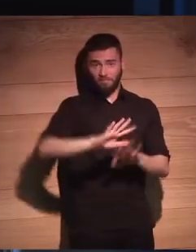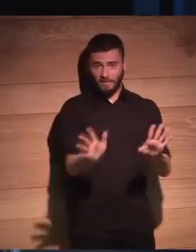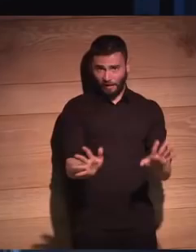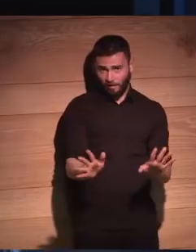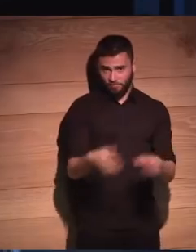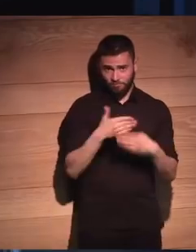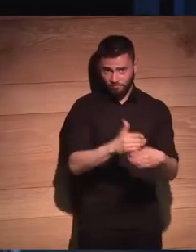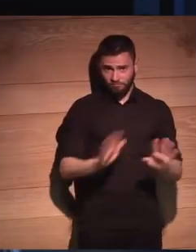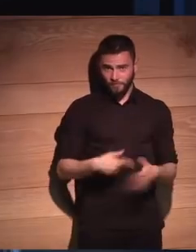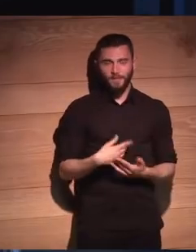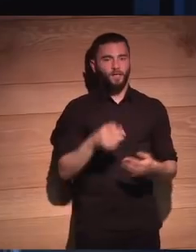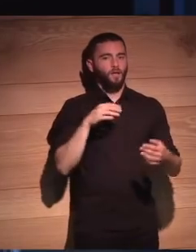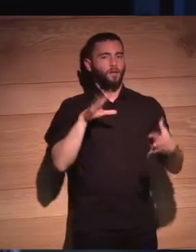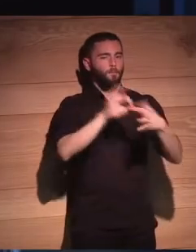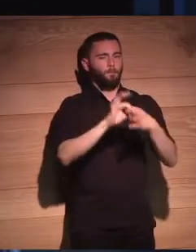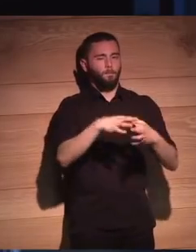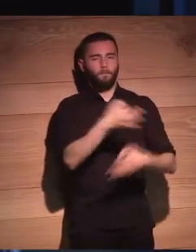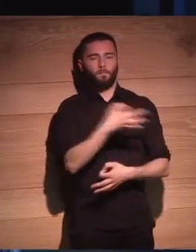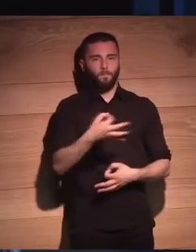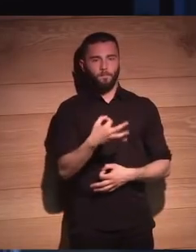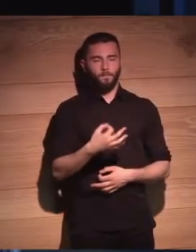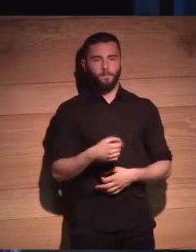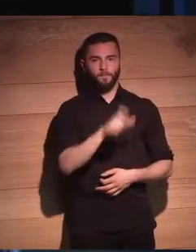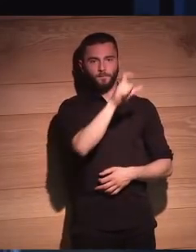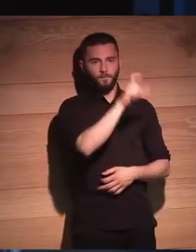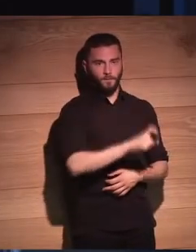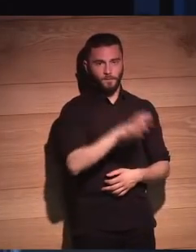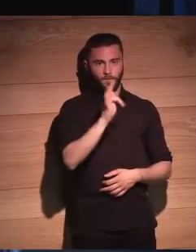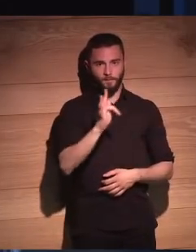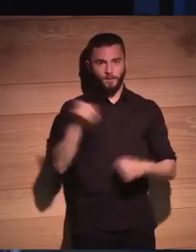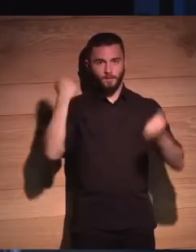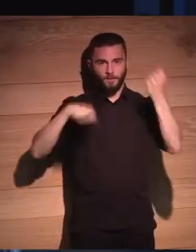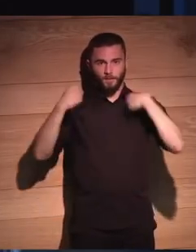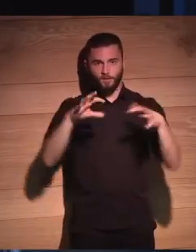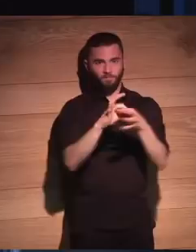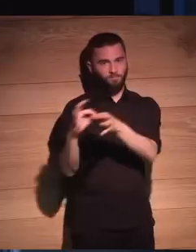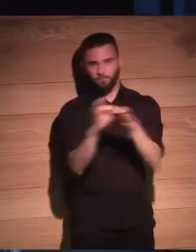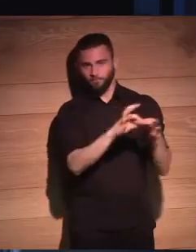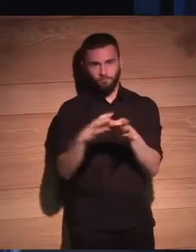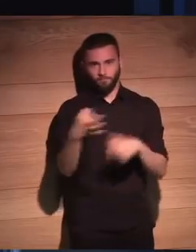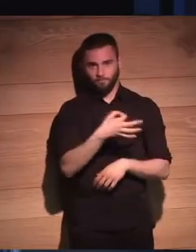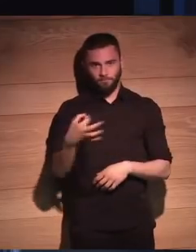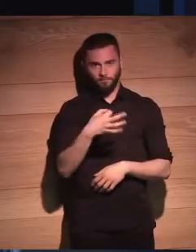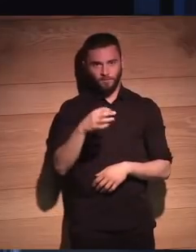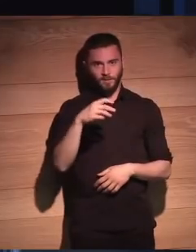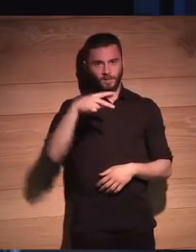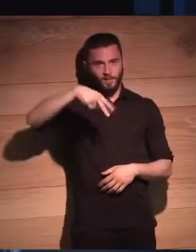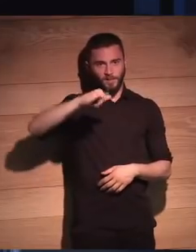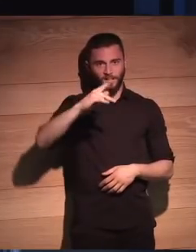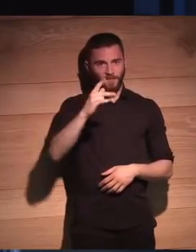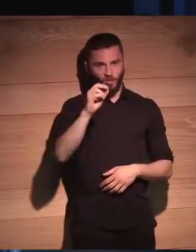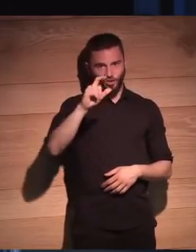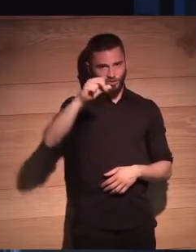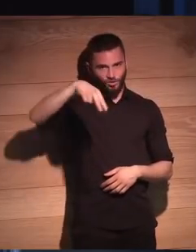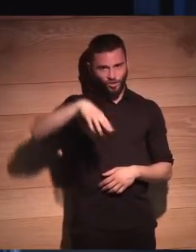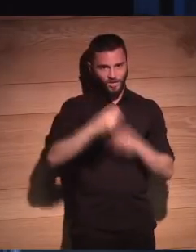le pega todo. El arquetipo de Es que la yo creo que persona encaja con el del personaje. Cualquier ¿no? papel de tan trastornado como Nicholson lo ha sido tantas veces, lo borda.